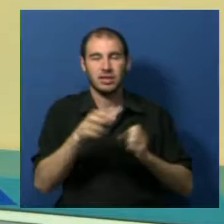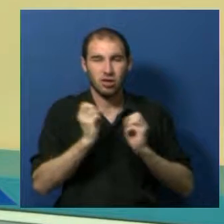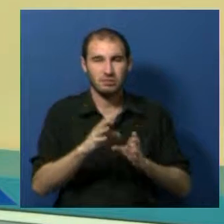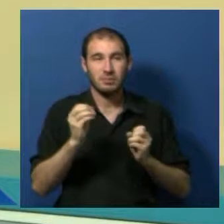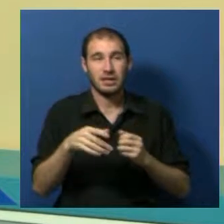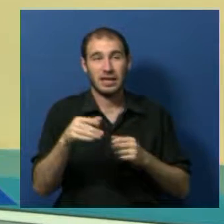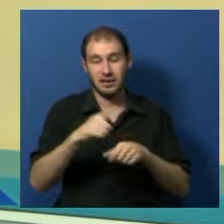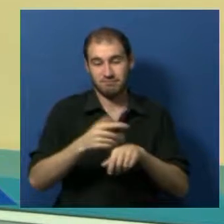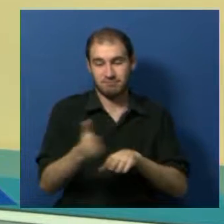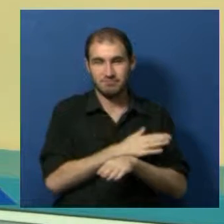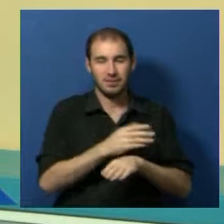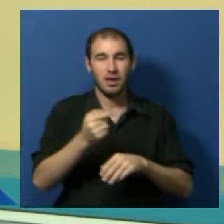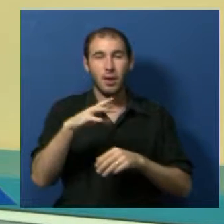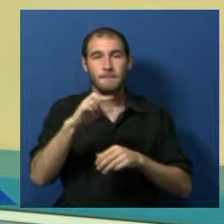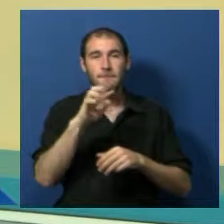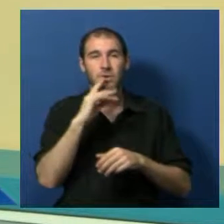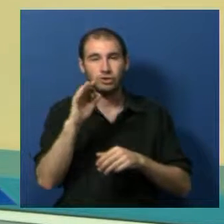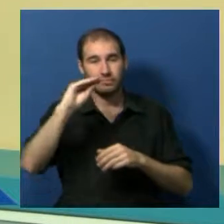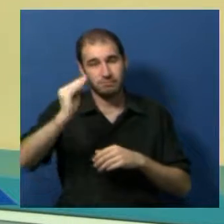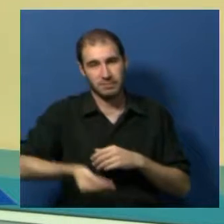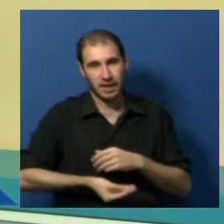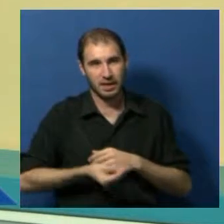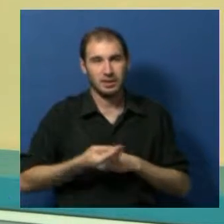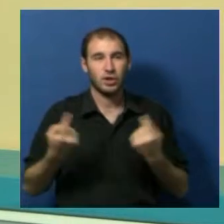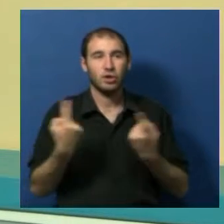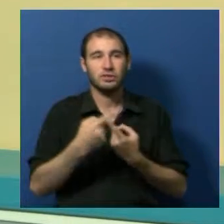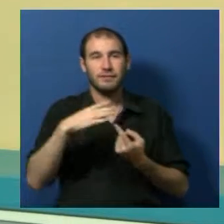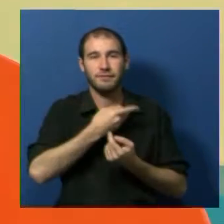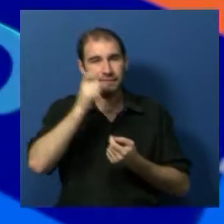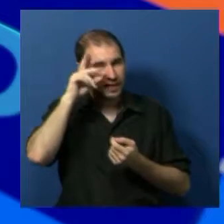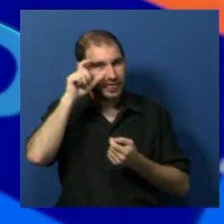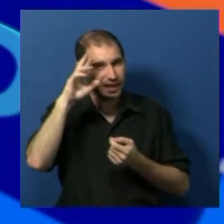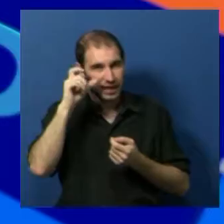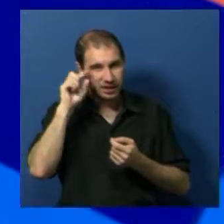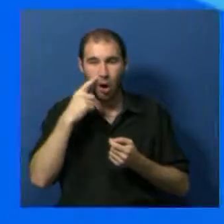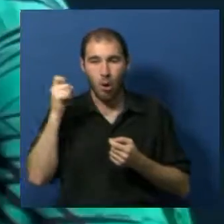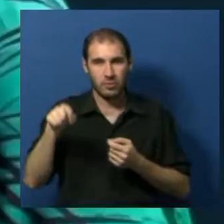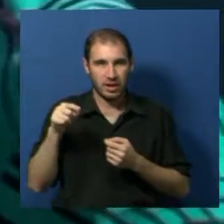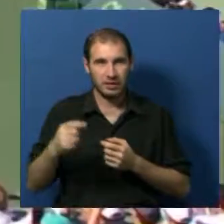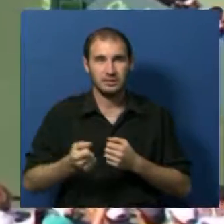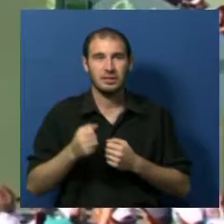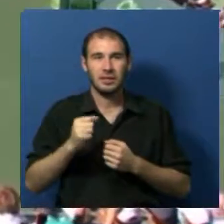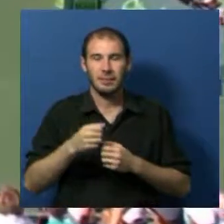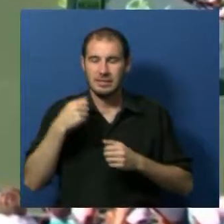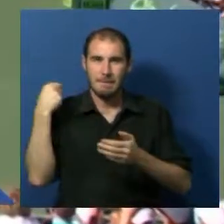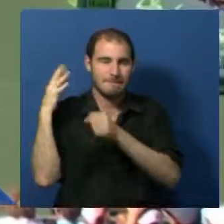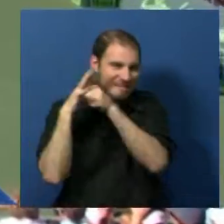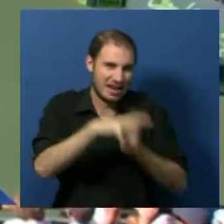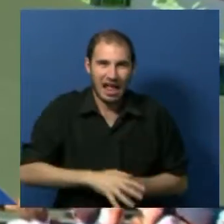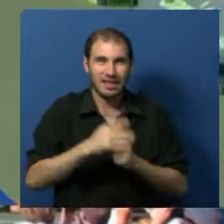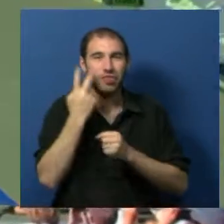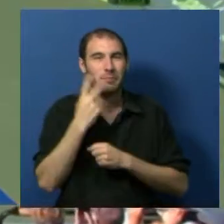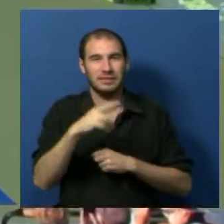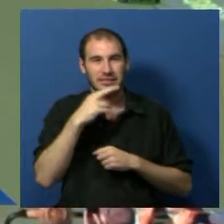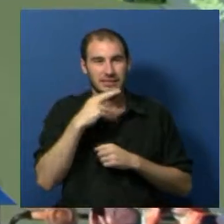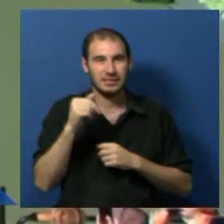porque hace algunas horas Juan Martín del Potro perdió con Roger Federer. Un Roger Federer que está siendo demoledor en lo que va de este